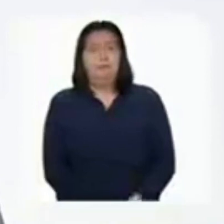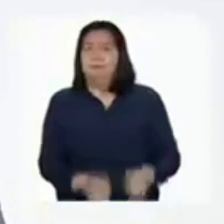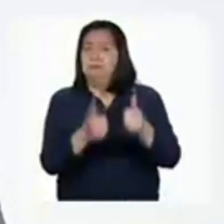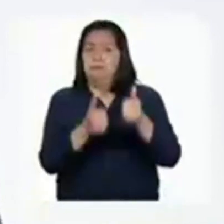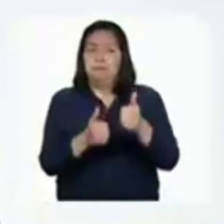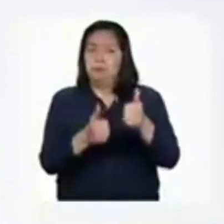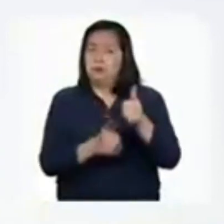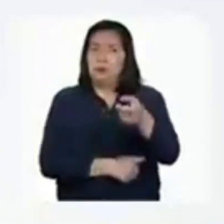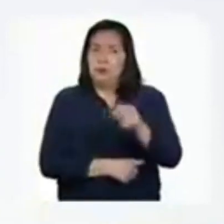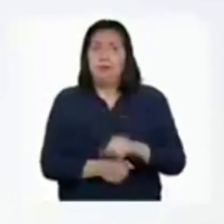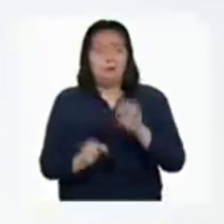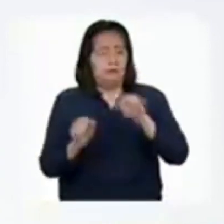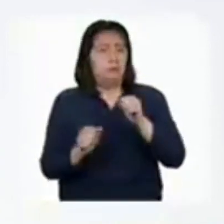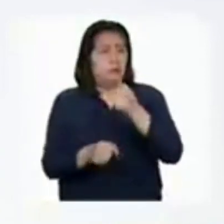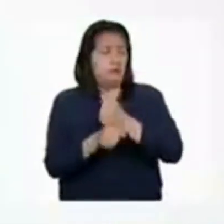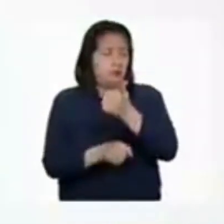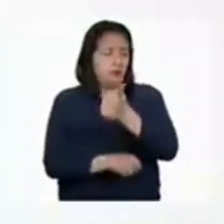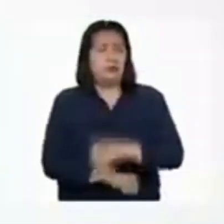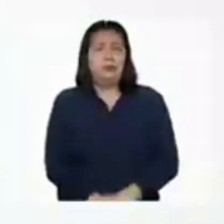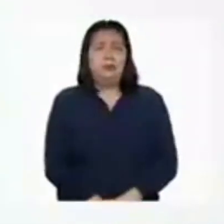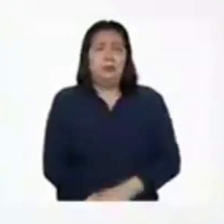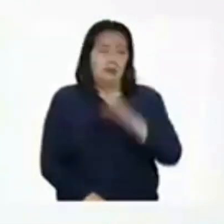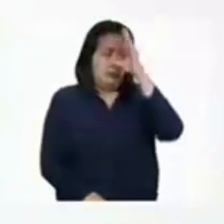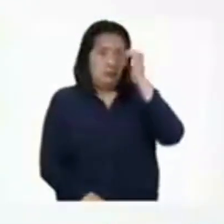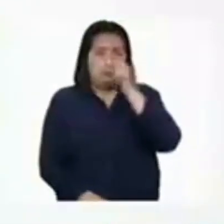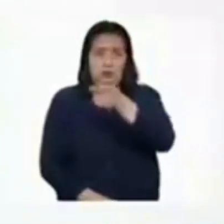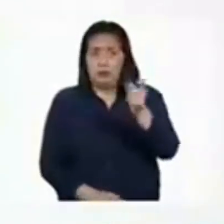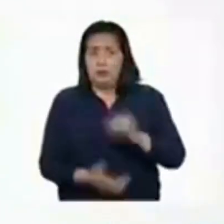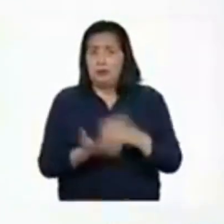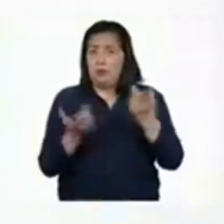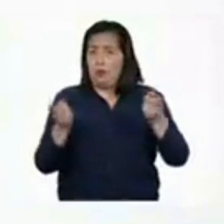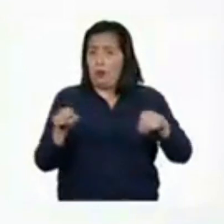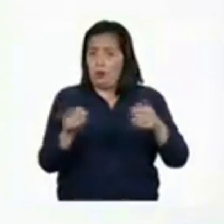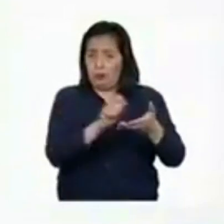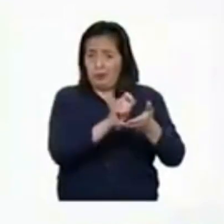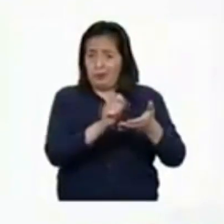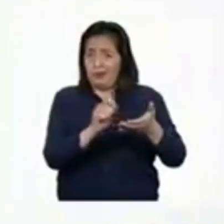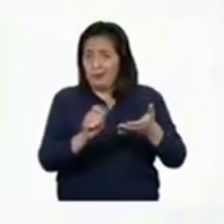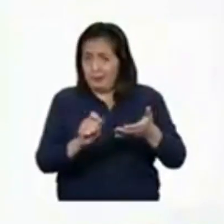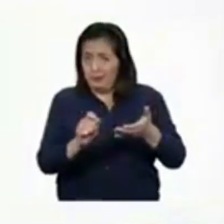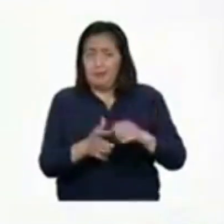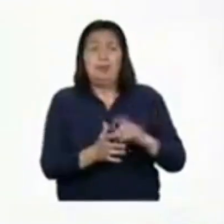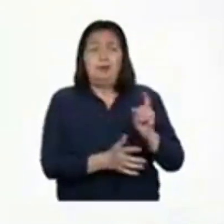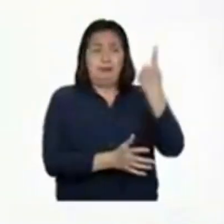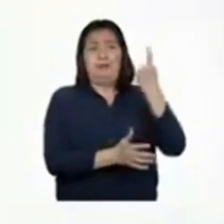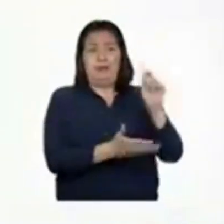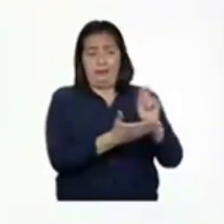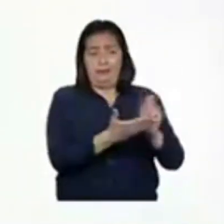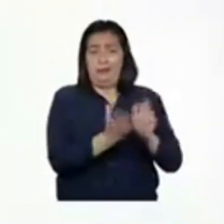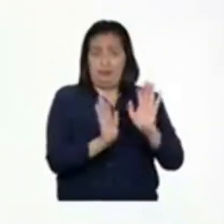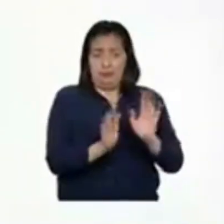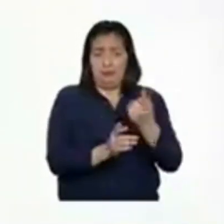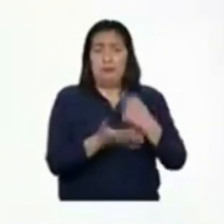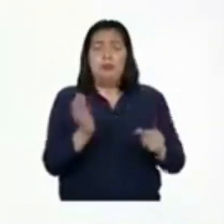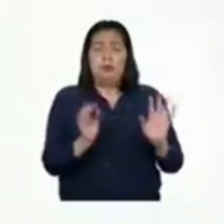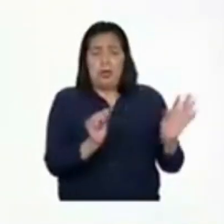Muy bien, Patricia, muy buen trabajo. Chicas y chicos, al momento de escribir el borrador de nuestro texto, no